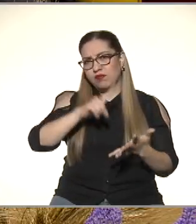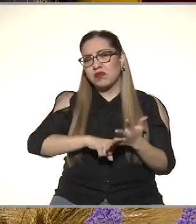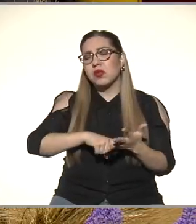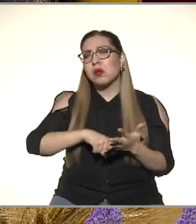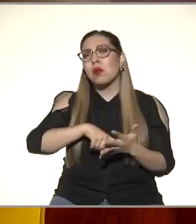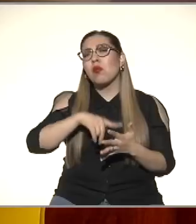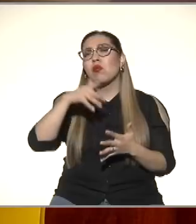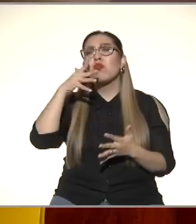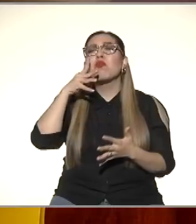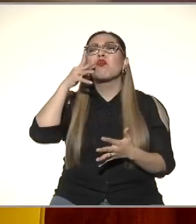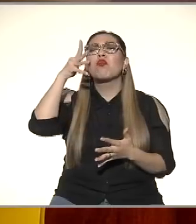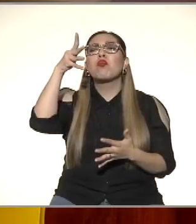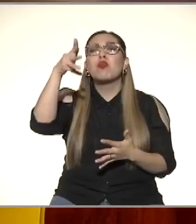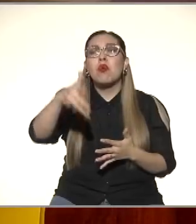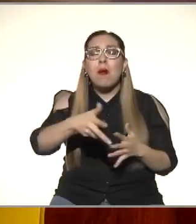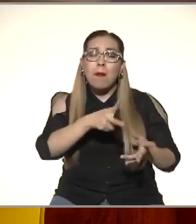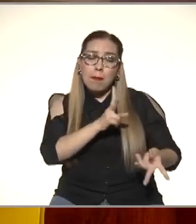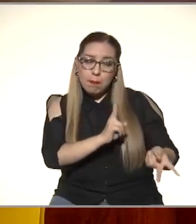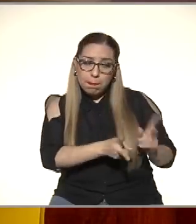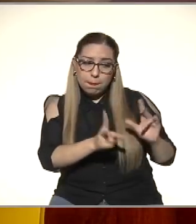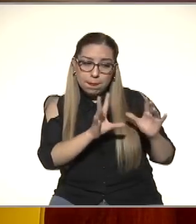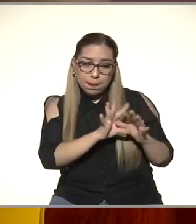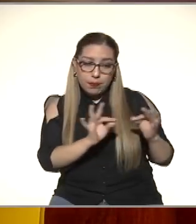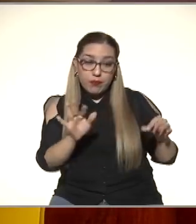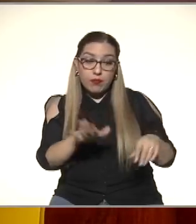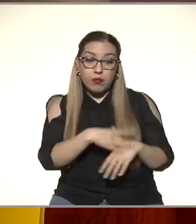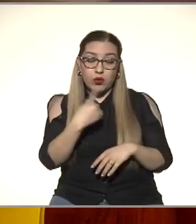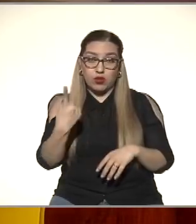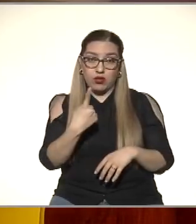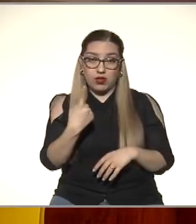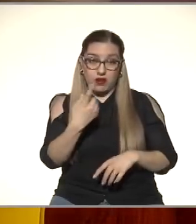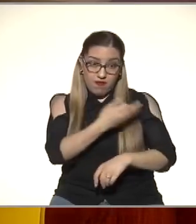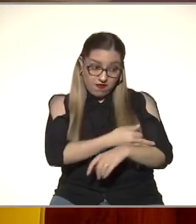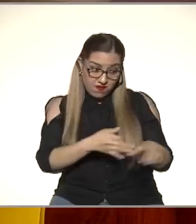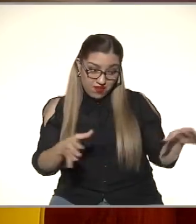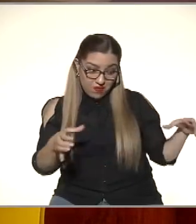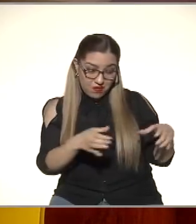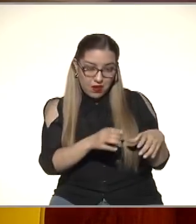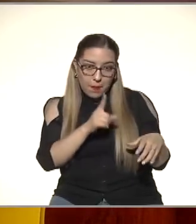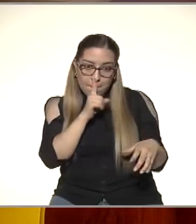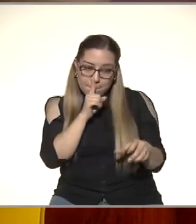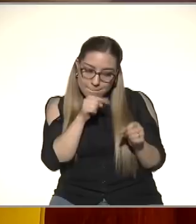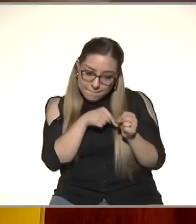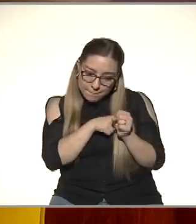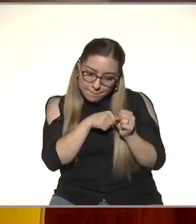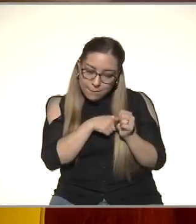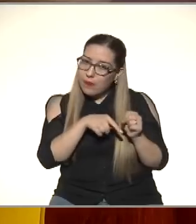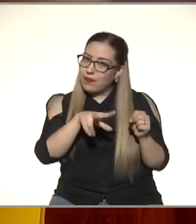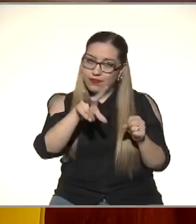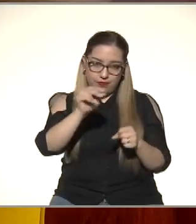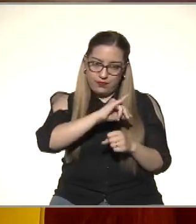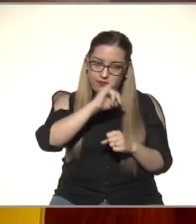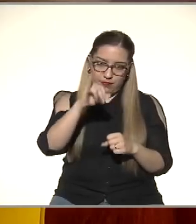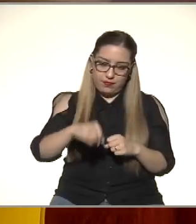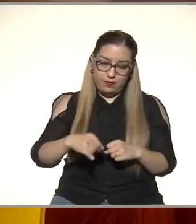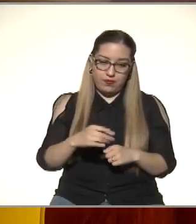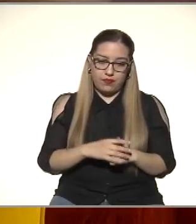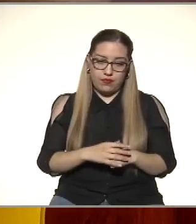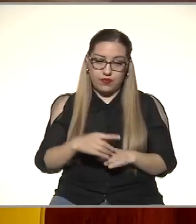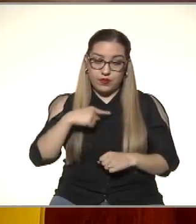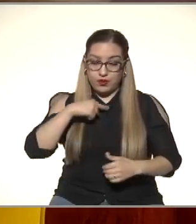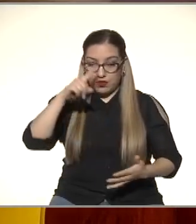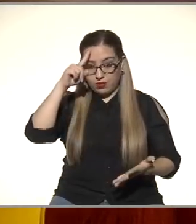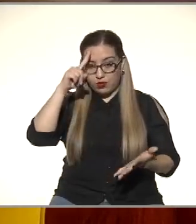situación de alguna forma, porque tampoco soy partidaria de los secretos familiares. De hecho, creo firmemente que los